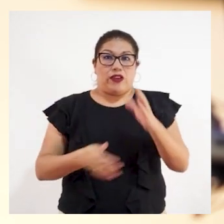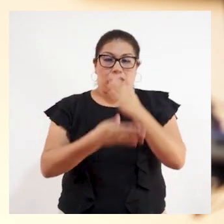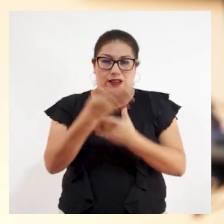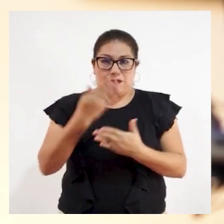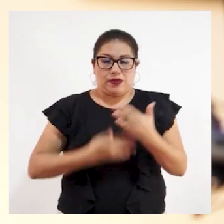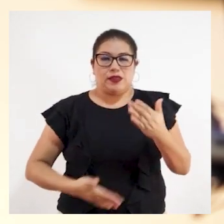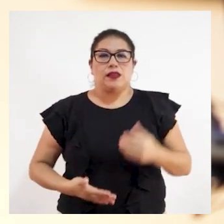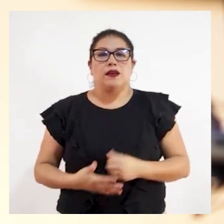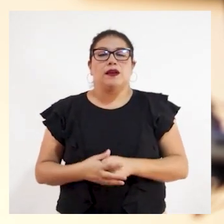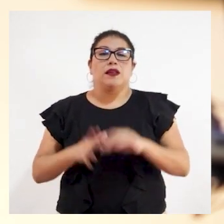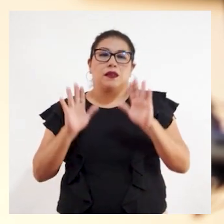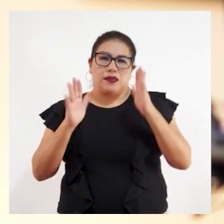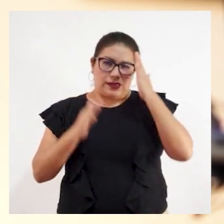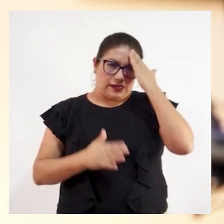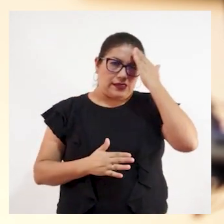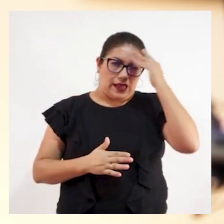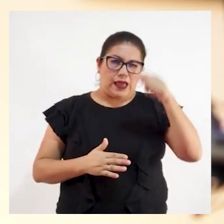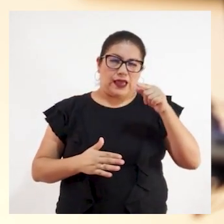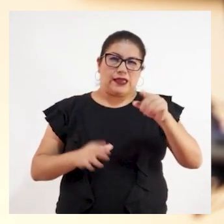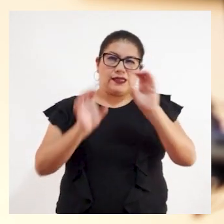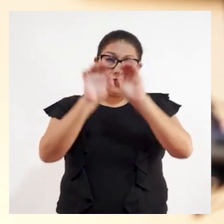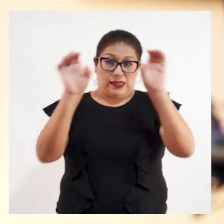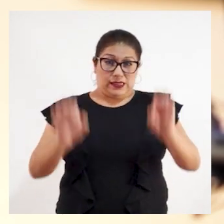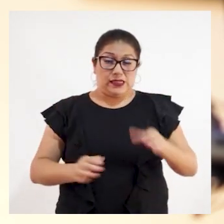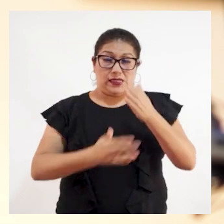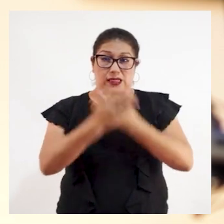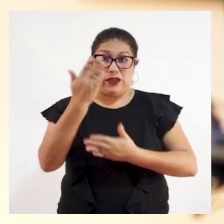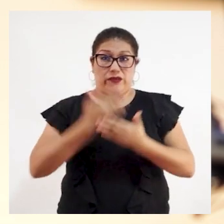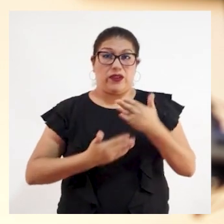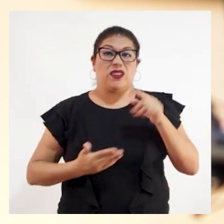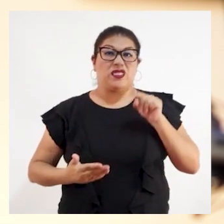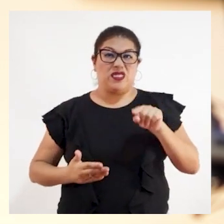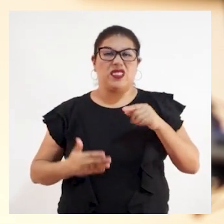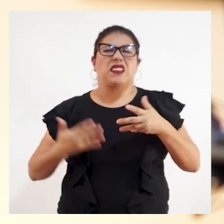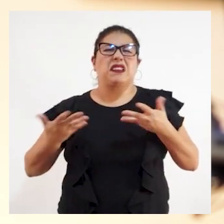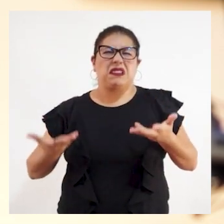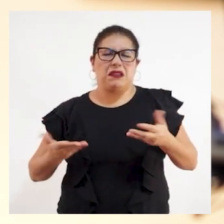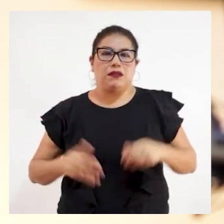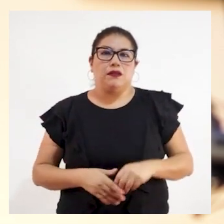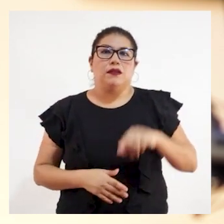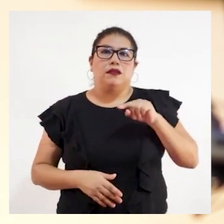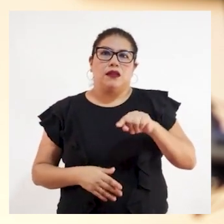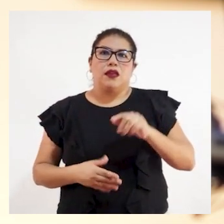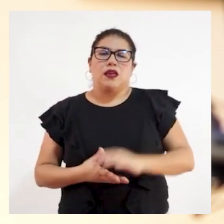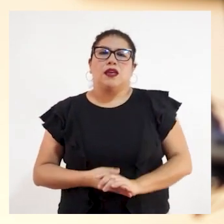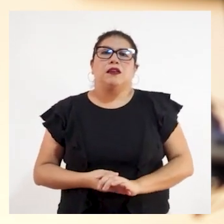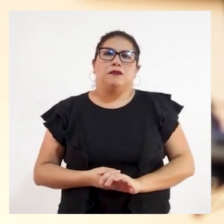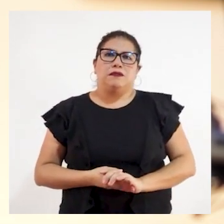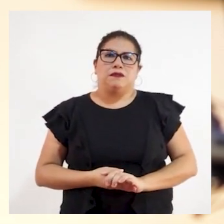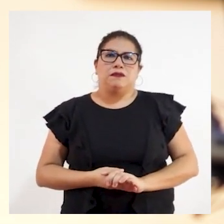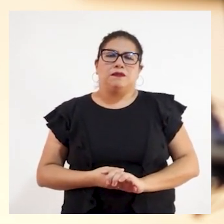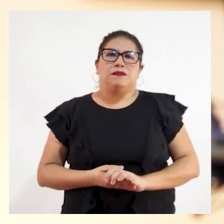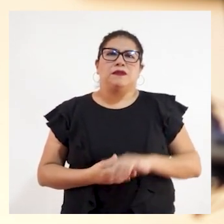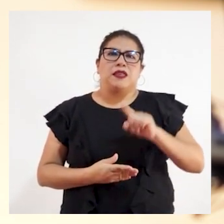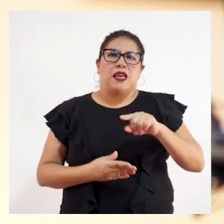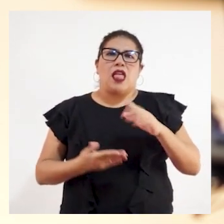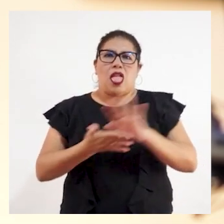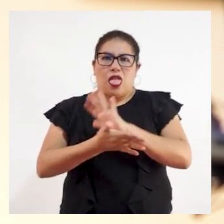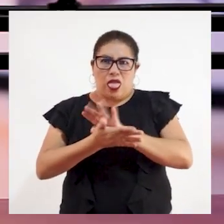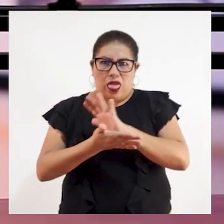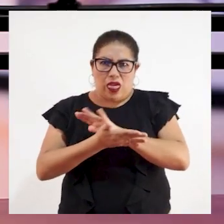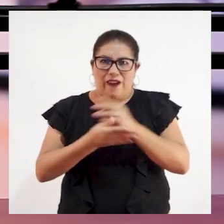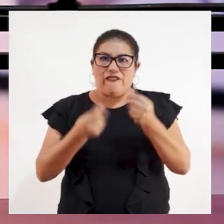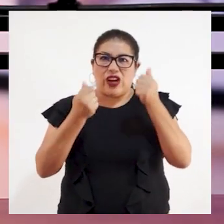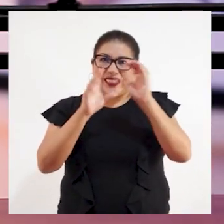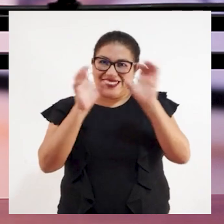discapacidad. Sabemos que el certificado de discapacidad es incluso una gestión previa para la obtención de un carné, ¿no?,